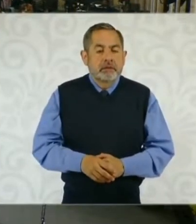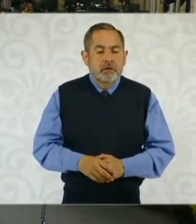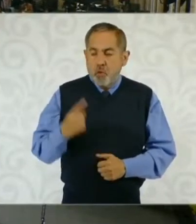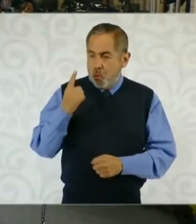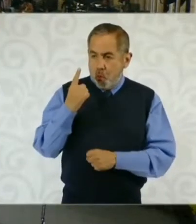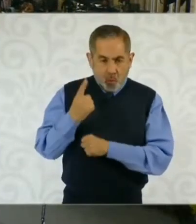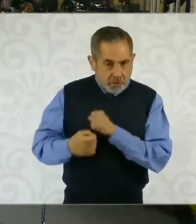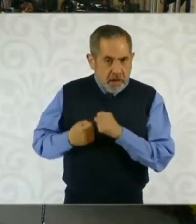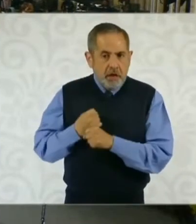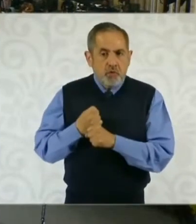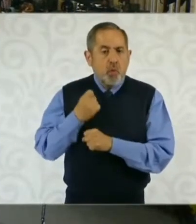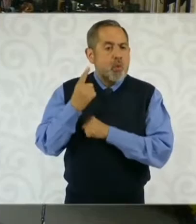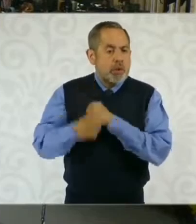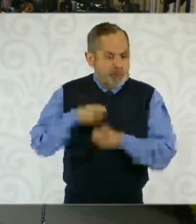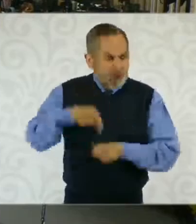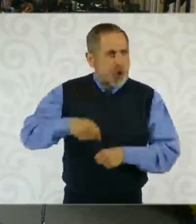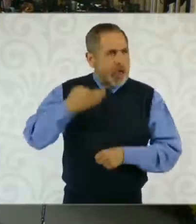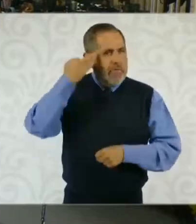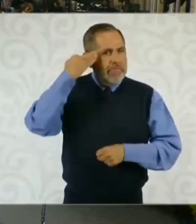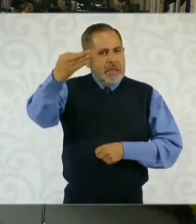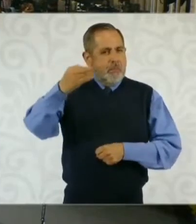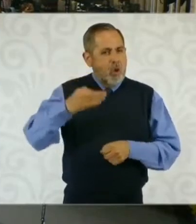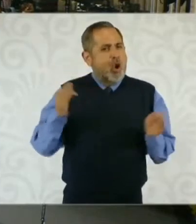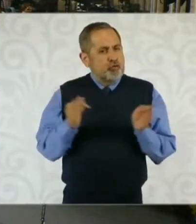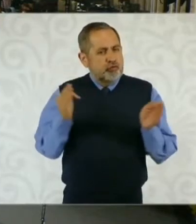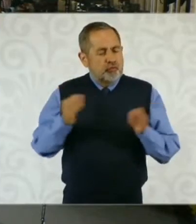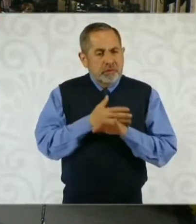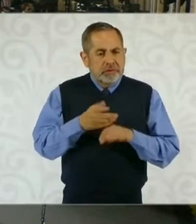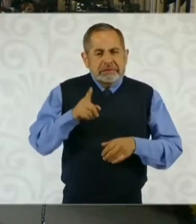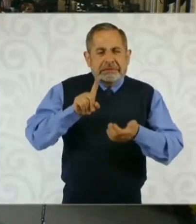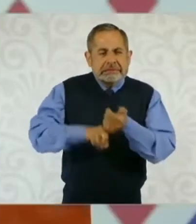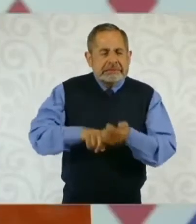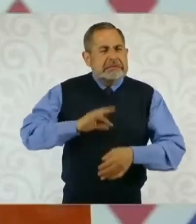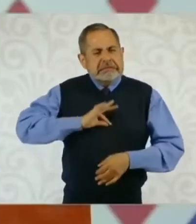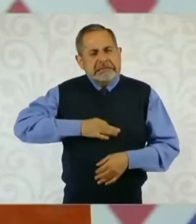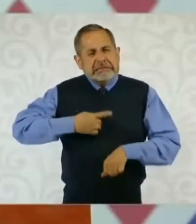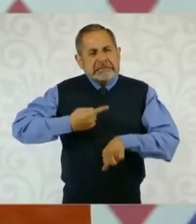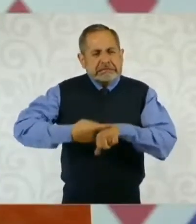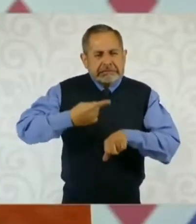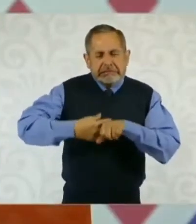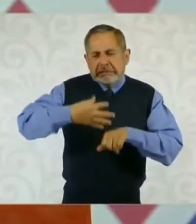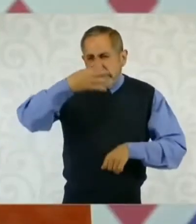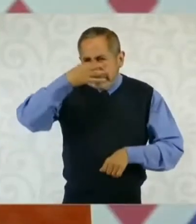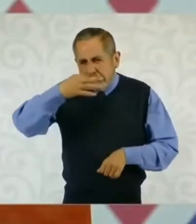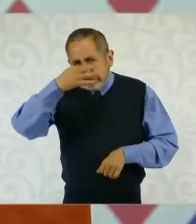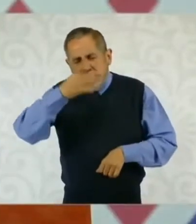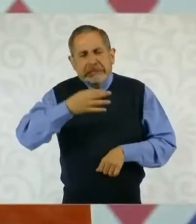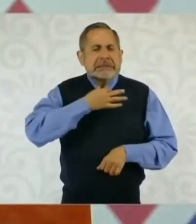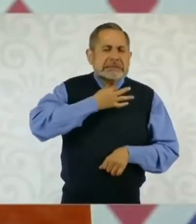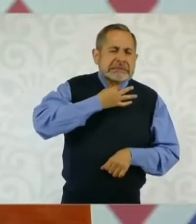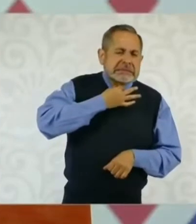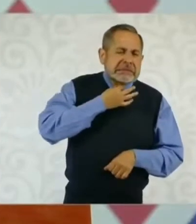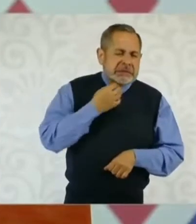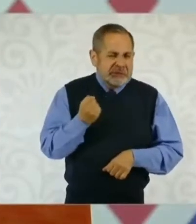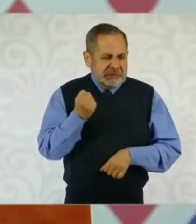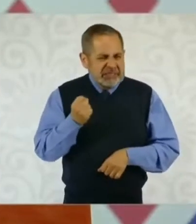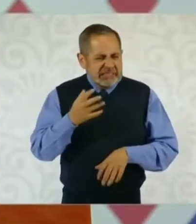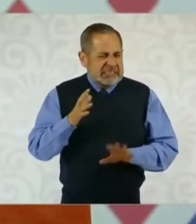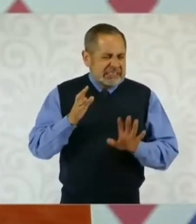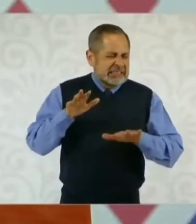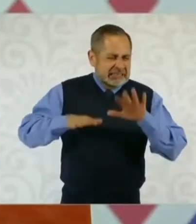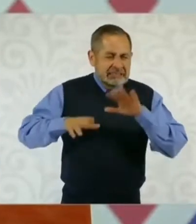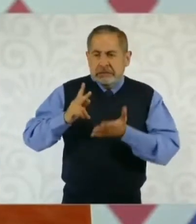esta época invernal padecemos infecciones respiratorias agudas y esto